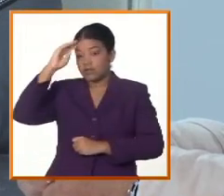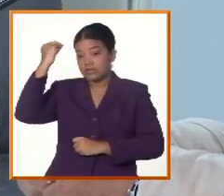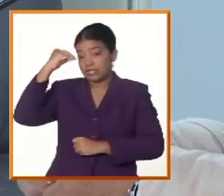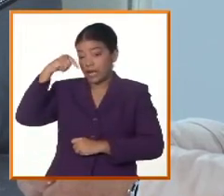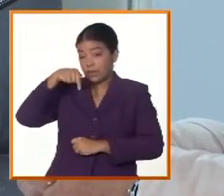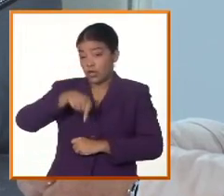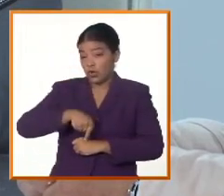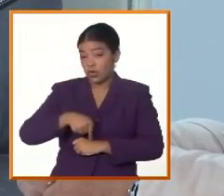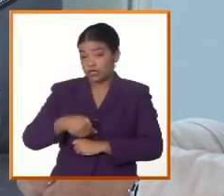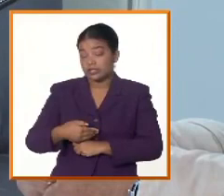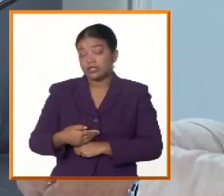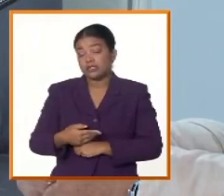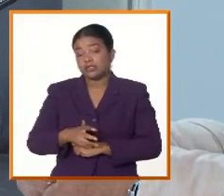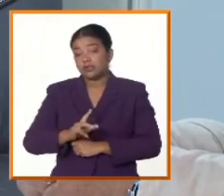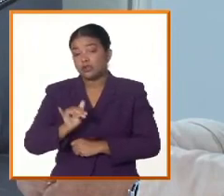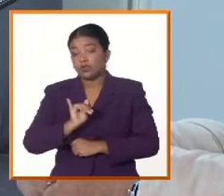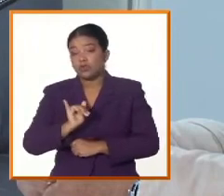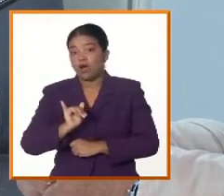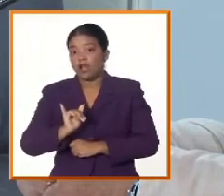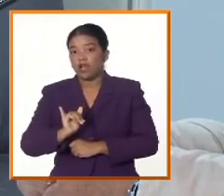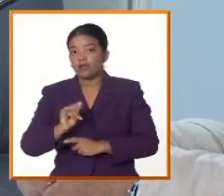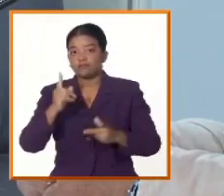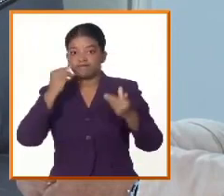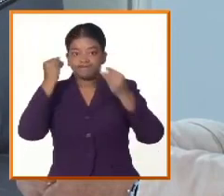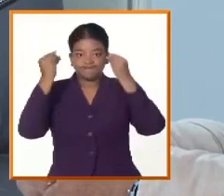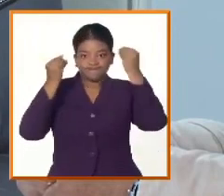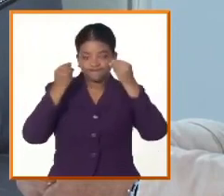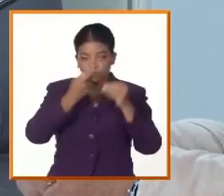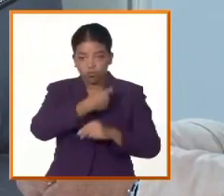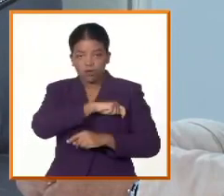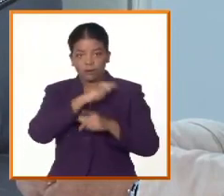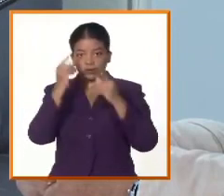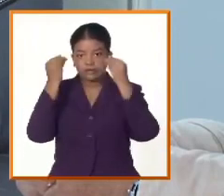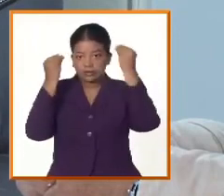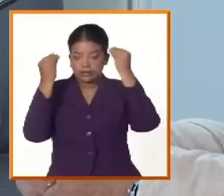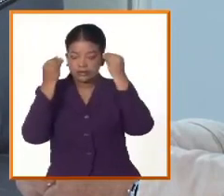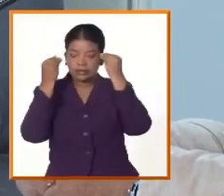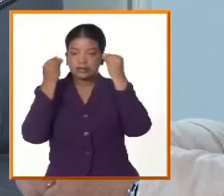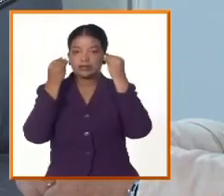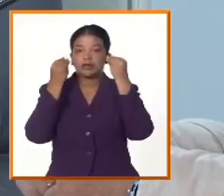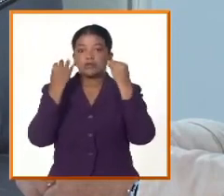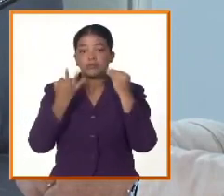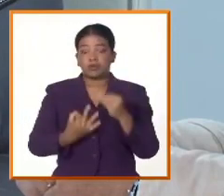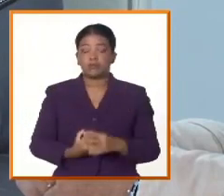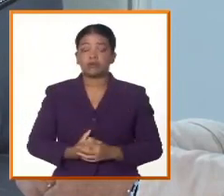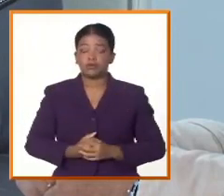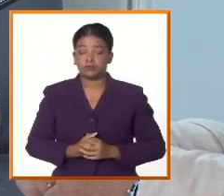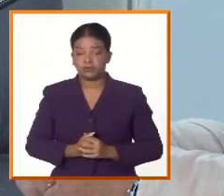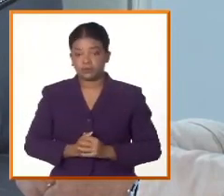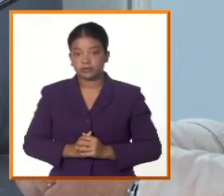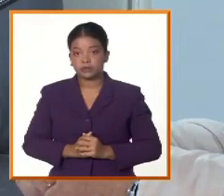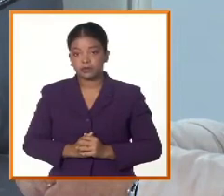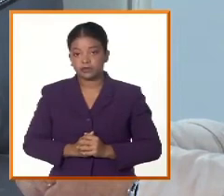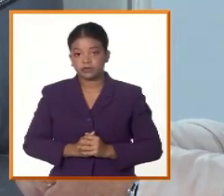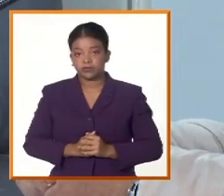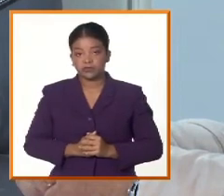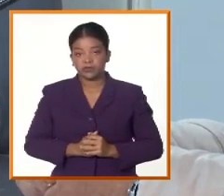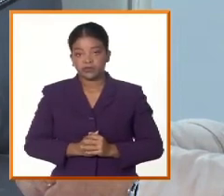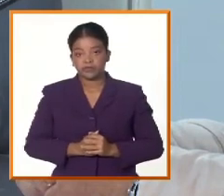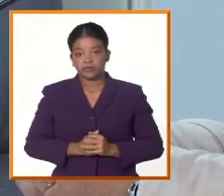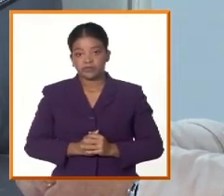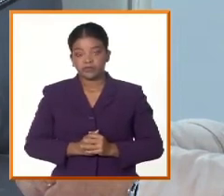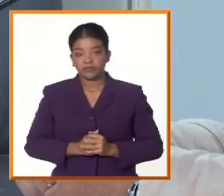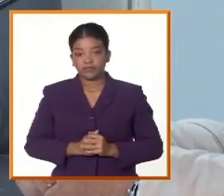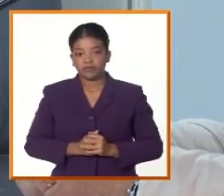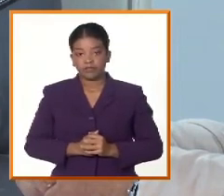en la agenda del día a día de toda la familia cubana y cada uno de los cubanos que se empeñen construir una mejor obra para el presente y